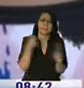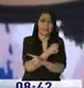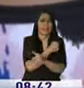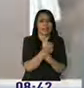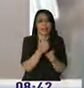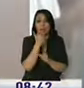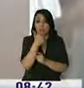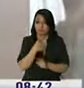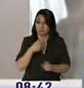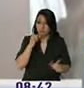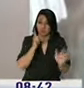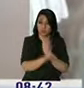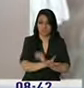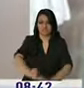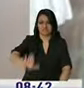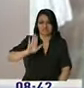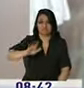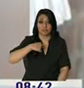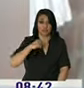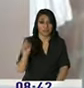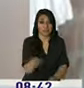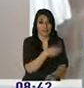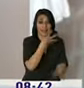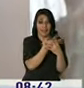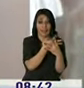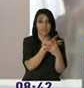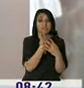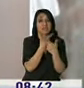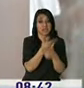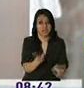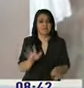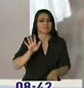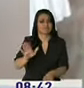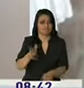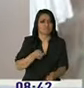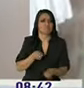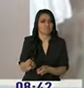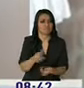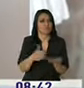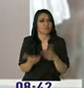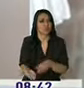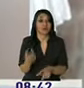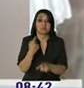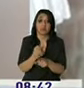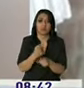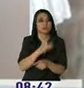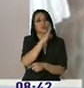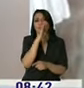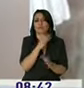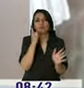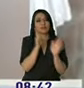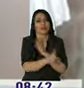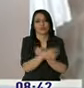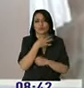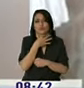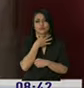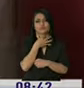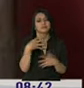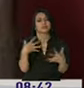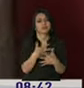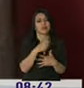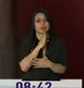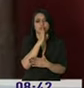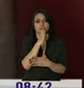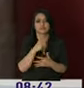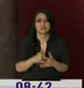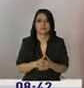salía de la cárcel y me hacía picadillo y me mataba. Por eso yo nunca cogía de ponerle denuncia. Espera que el